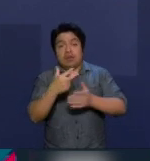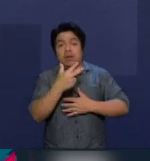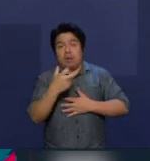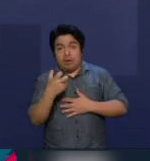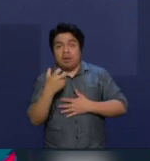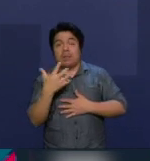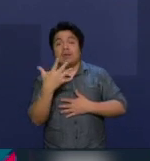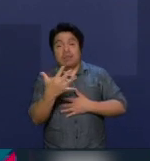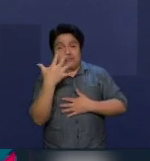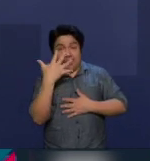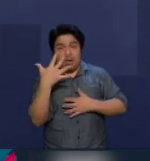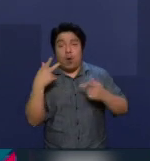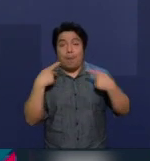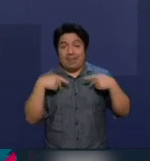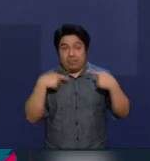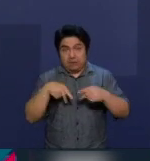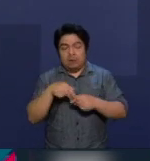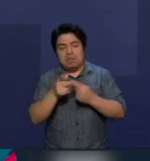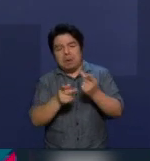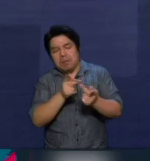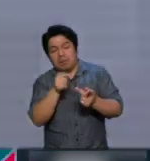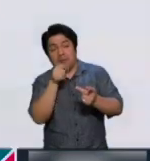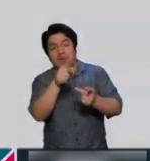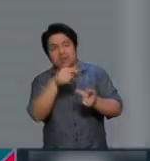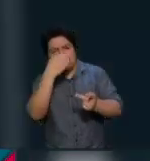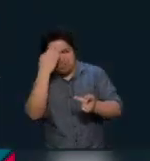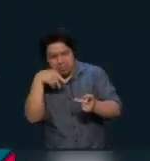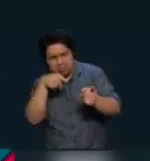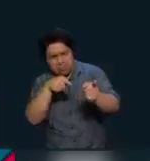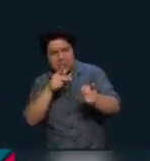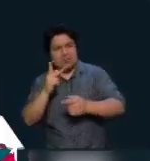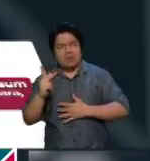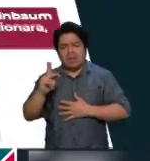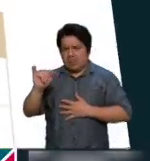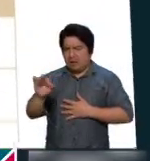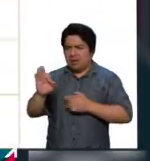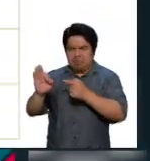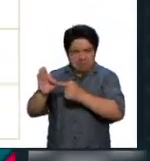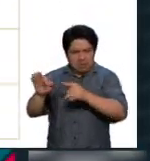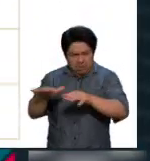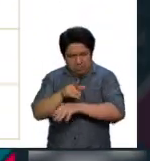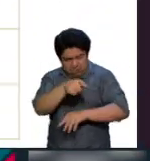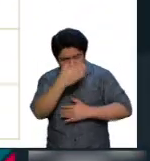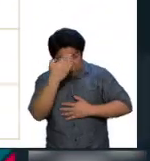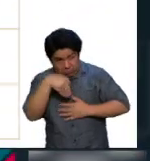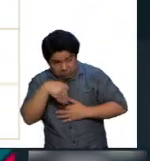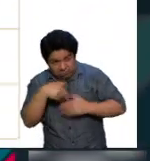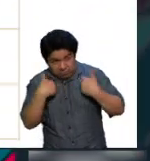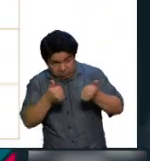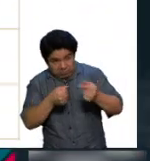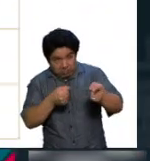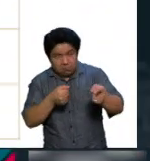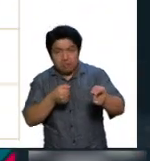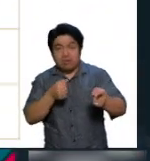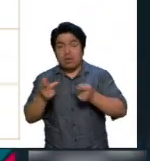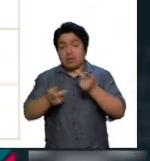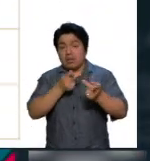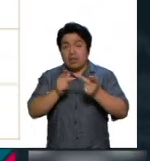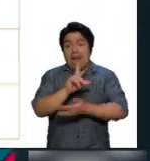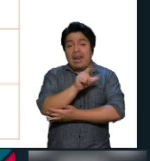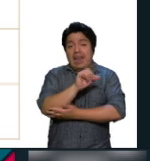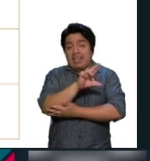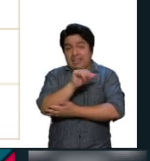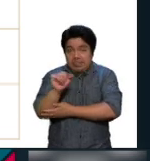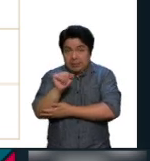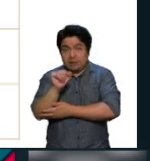3.855 personas. A pregunta expresa de si usted estaba enterado de la propuesta de reforma al Poder Judicial, la encuestadora de las Heras de